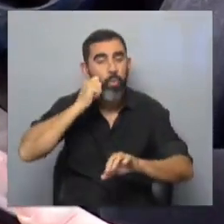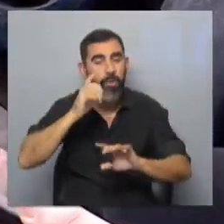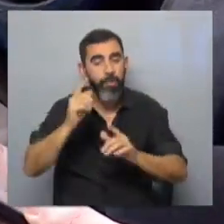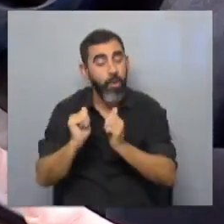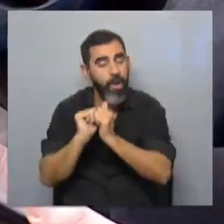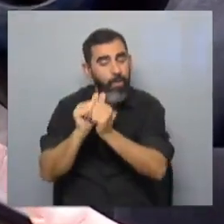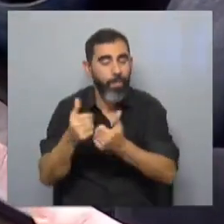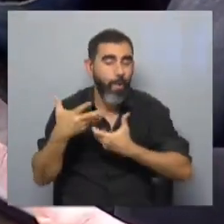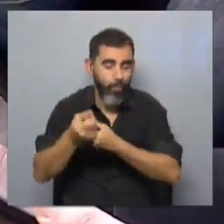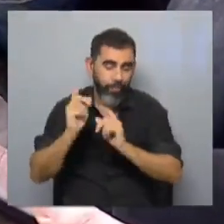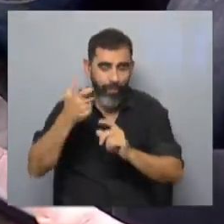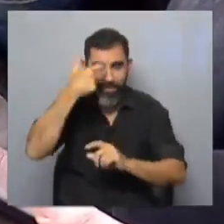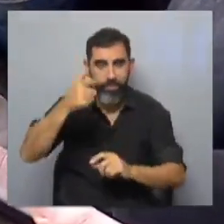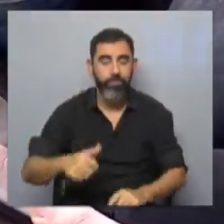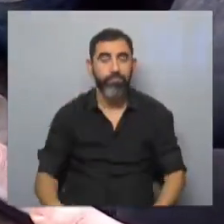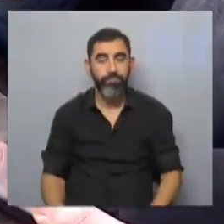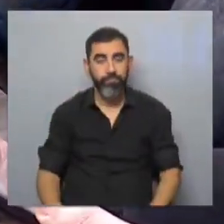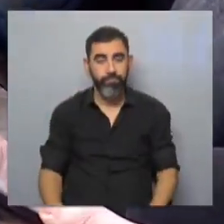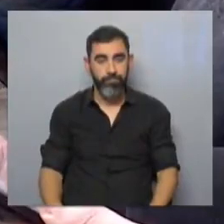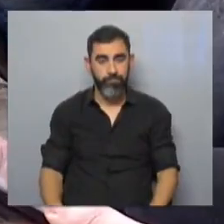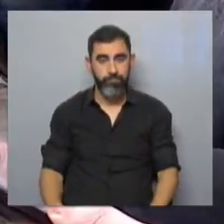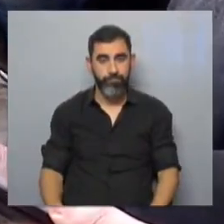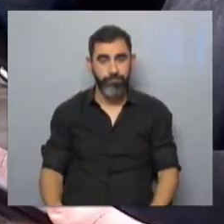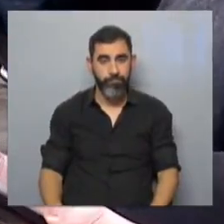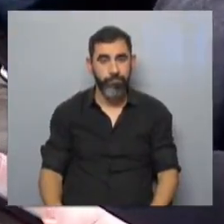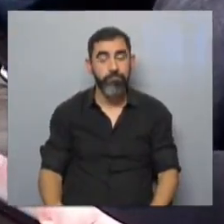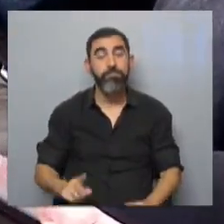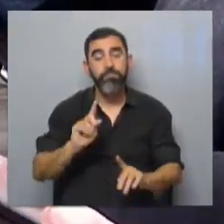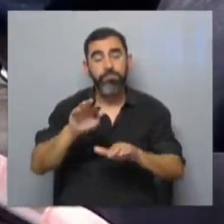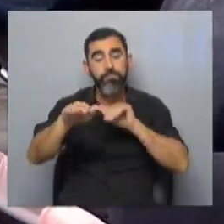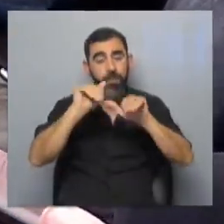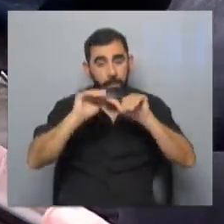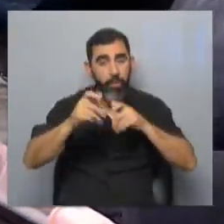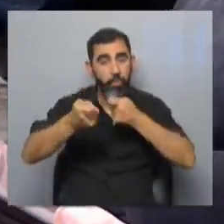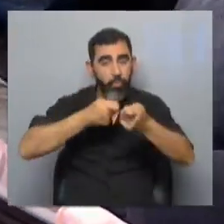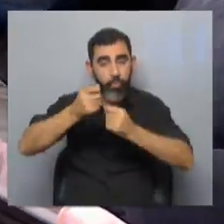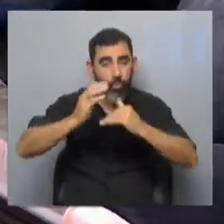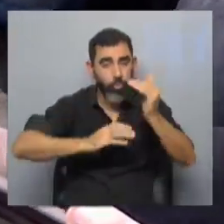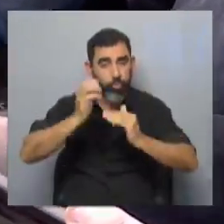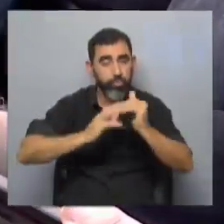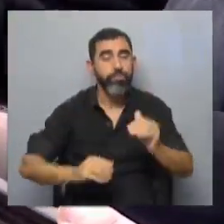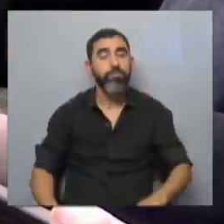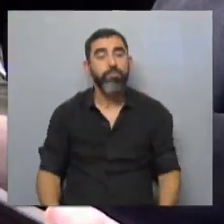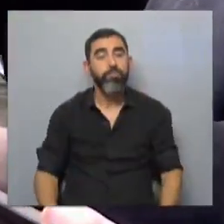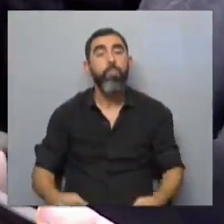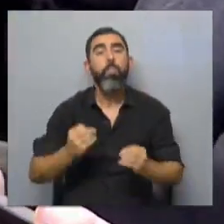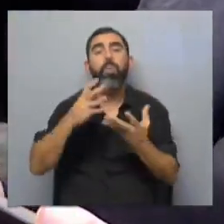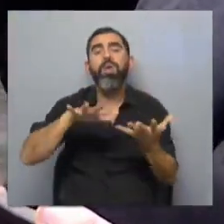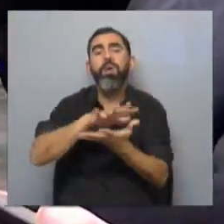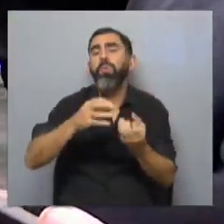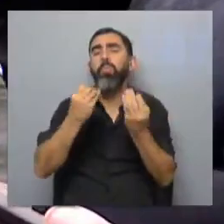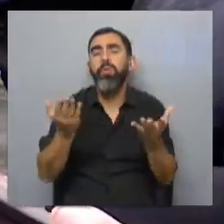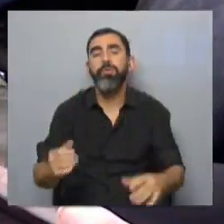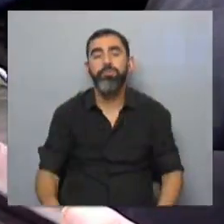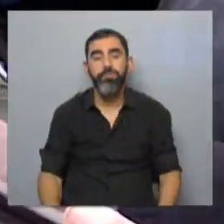tenemos que acompañar técnicamente, ¿verdad? Y después, bueno, licitaremos y lo construiremos. ¿Por qué este espacio? Bueno,